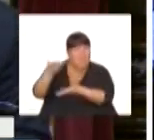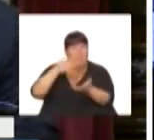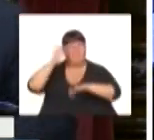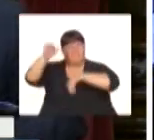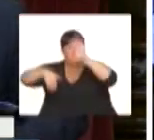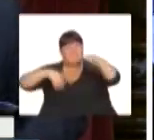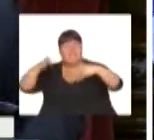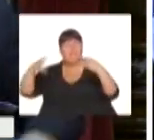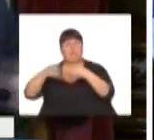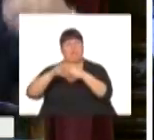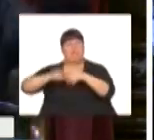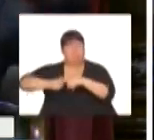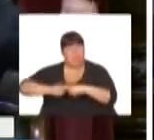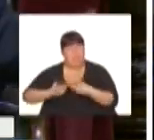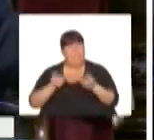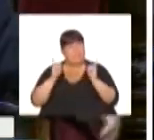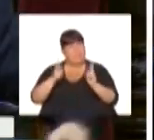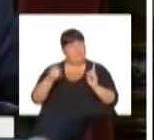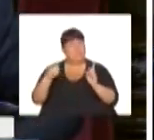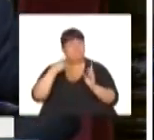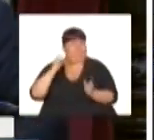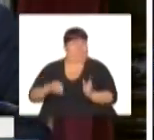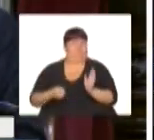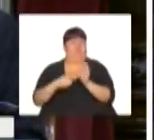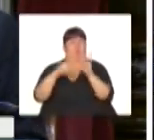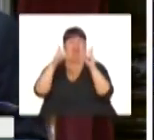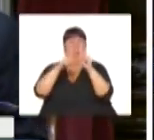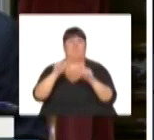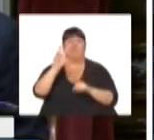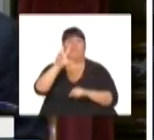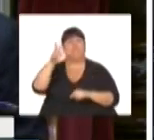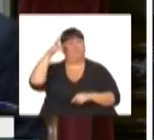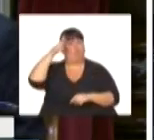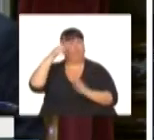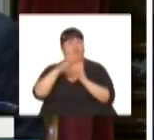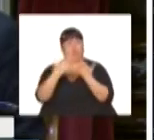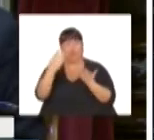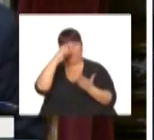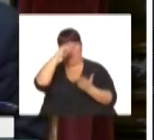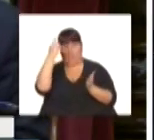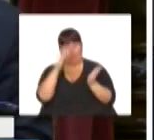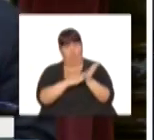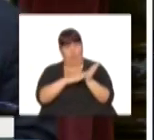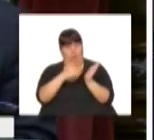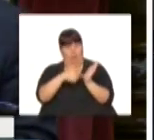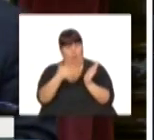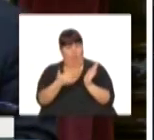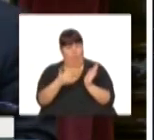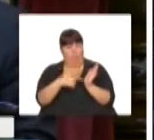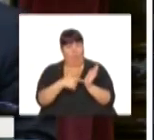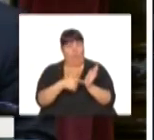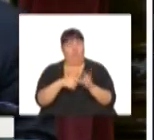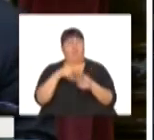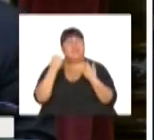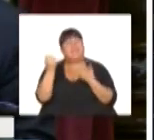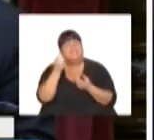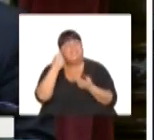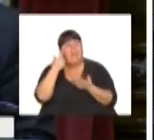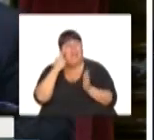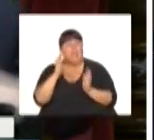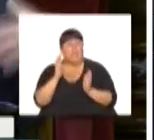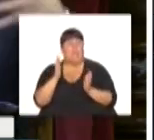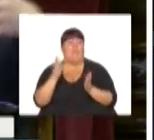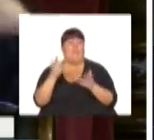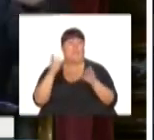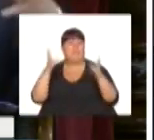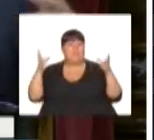prácticamente critican mucho más de lo que pueden claro, criticar los opositores. Ahora, convengamos que si te va mal, la tengas enfrente o no la